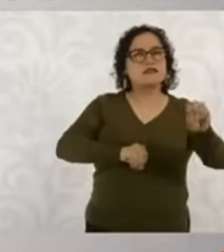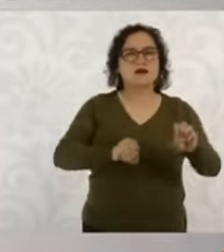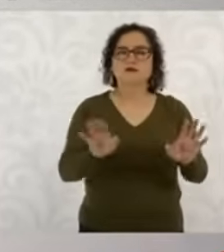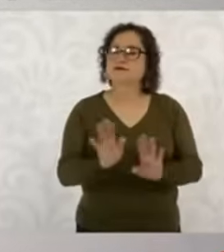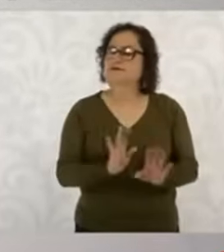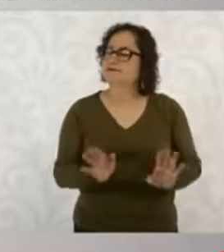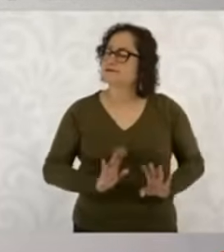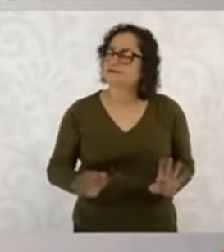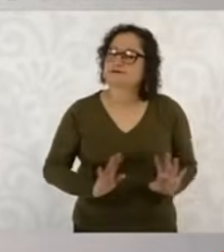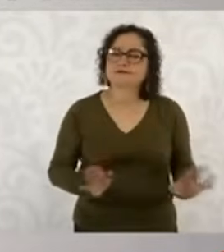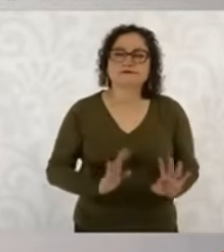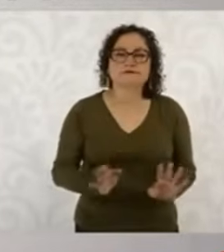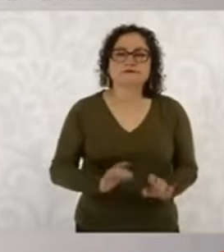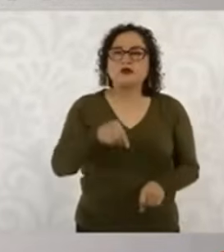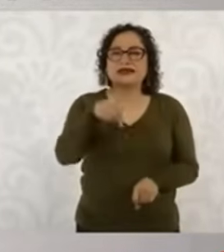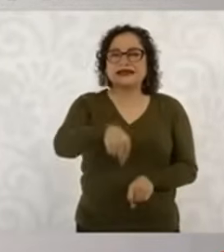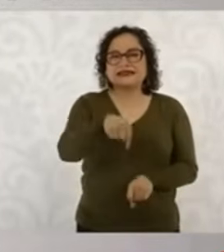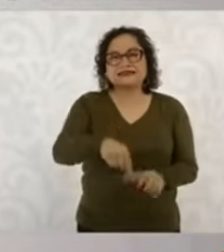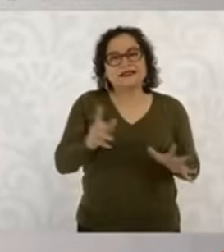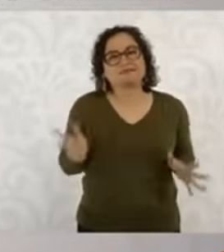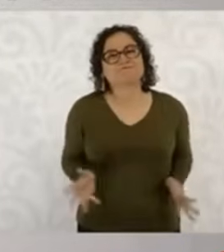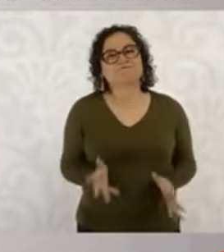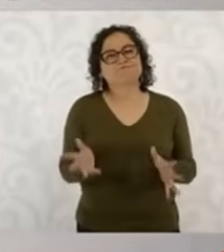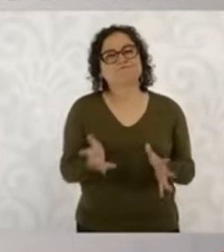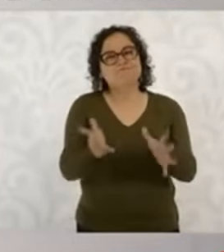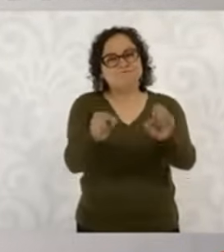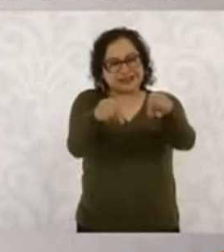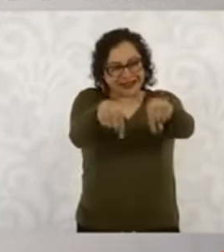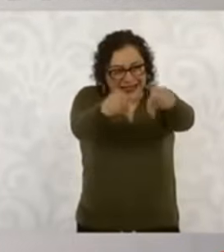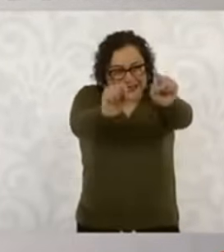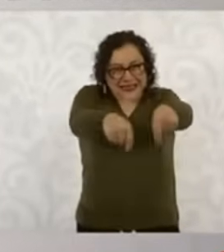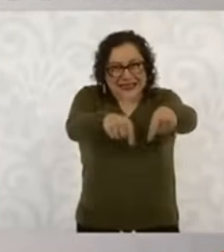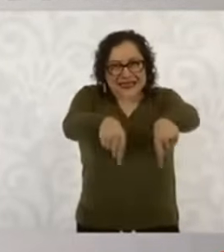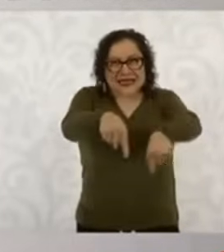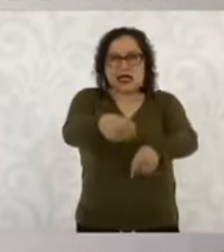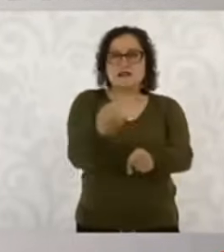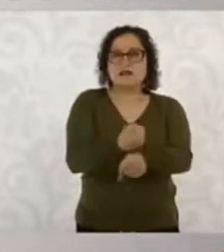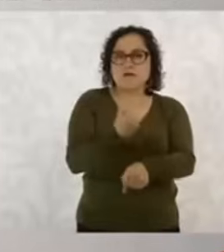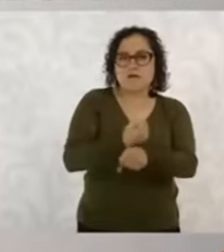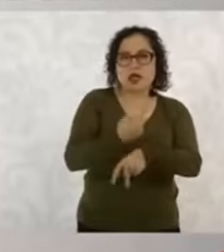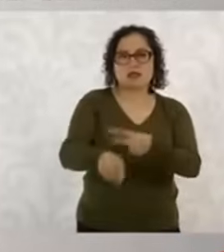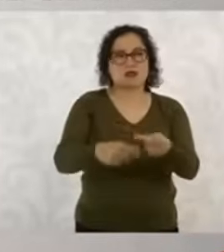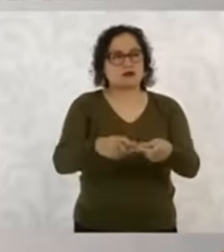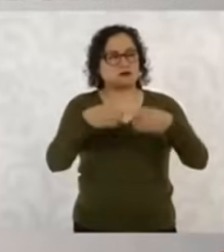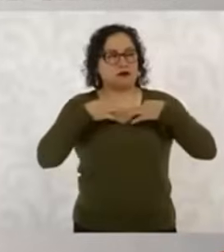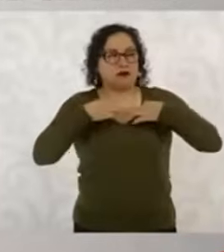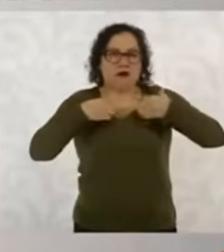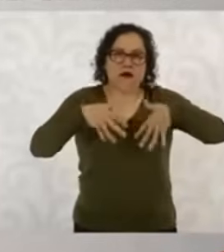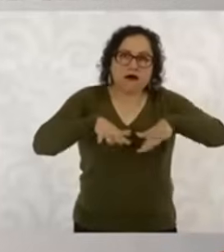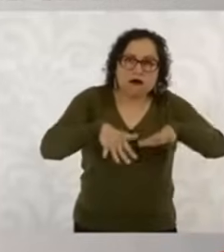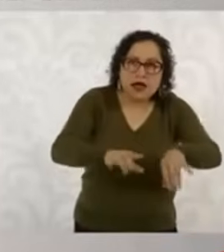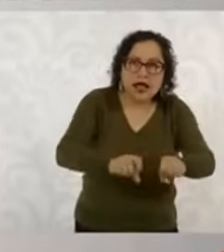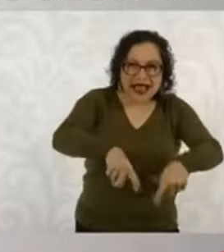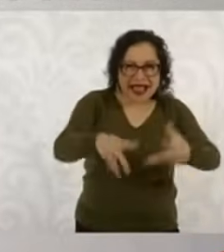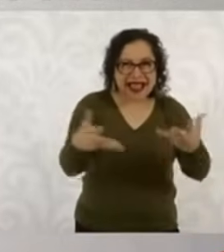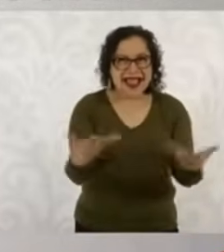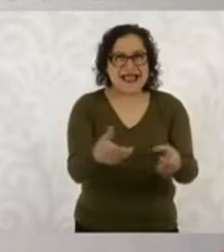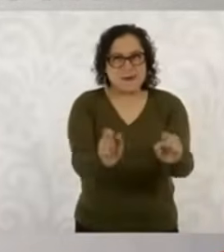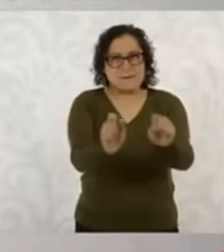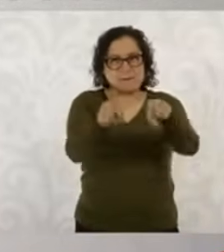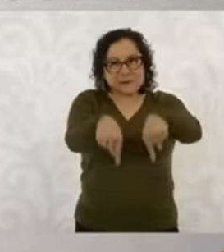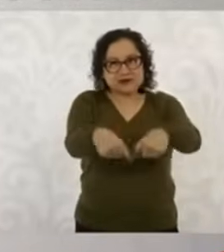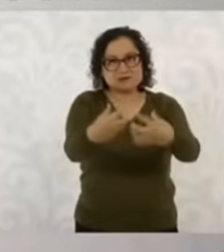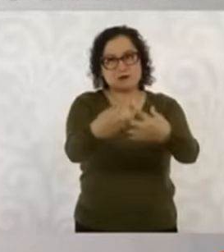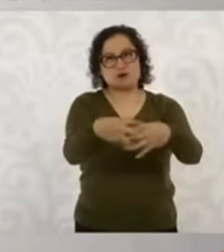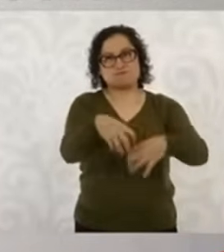la industria textil se recupere por completo, que la de zapatos se recupere por completo, incluso que los